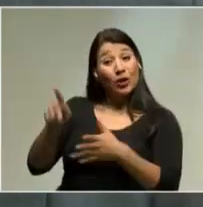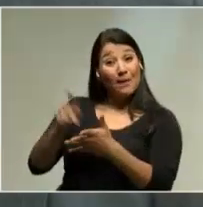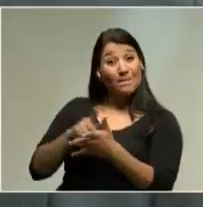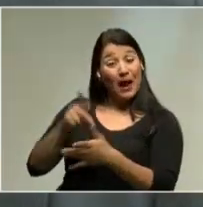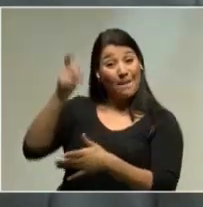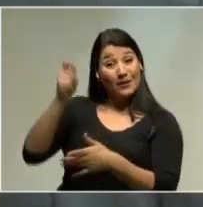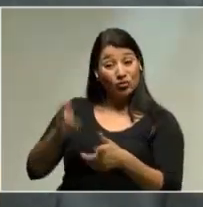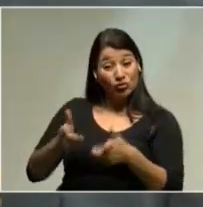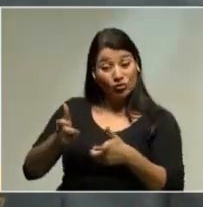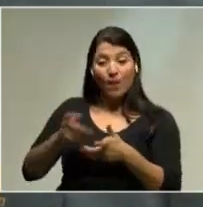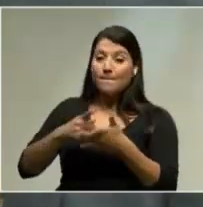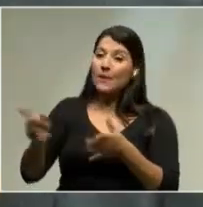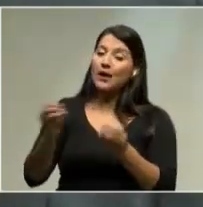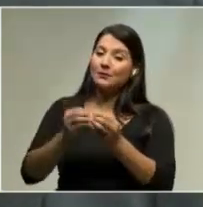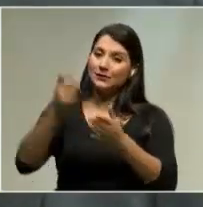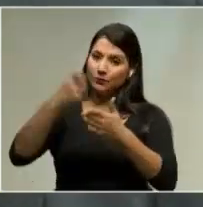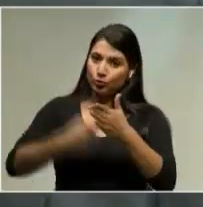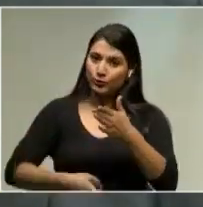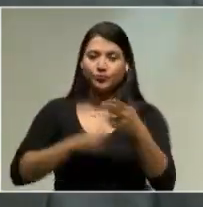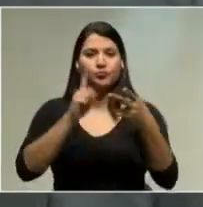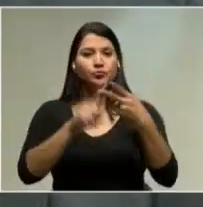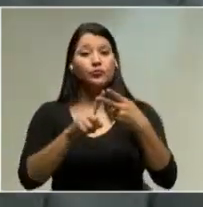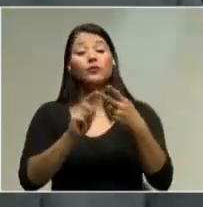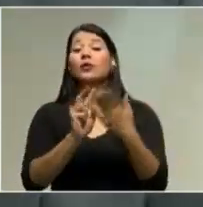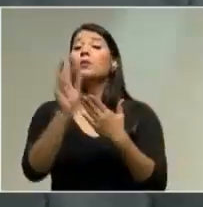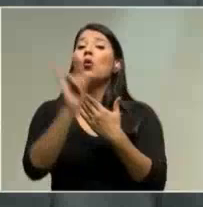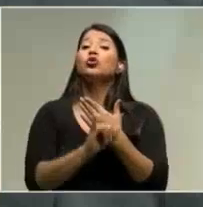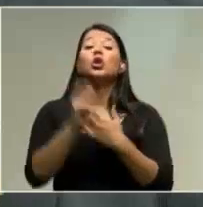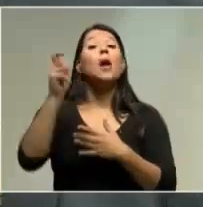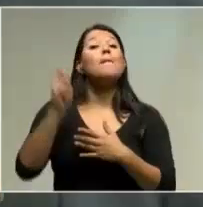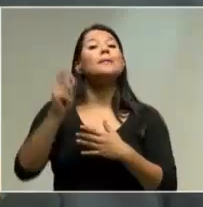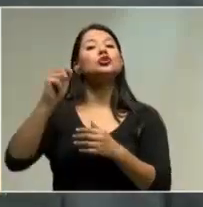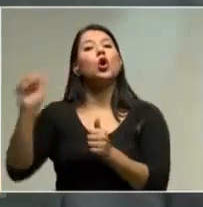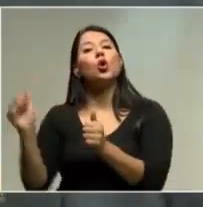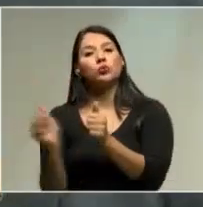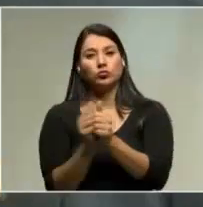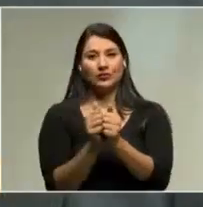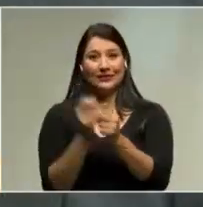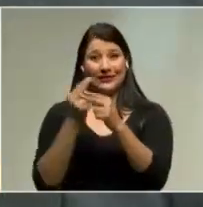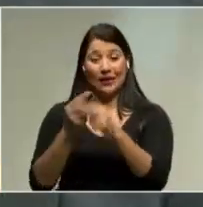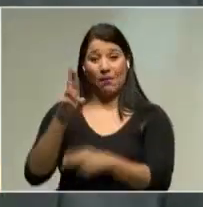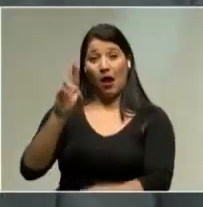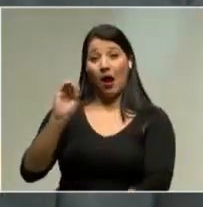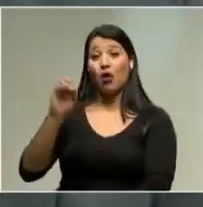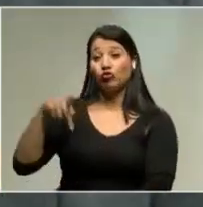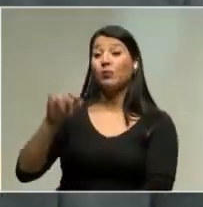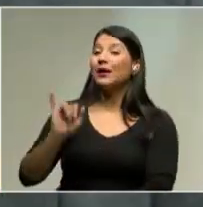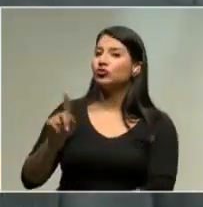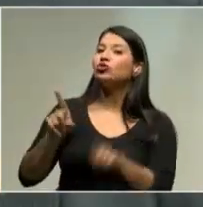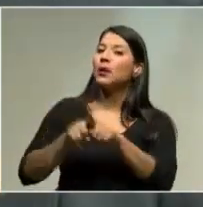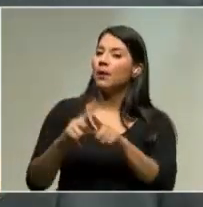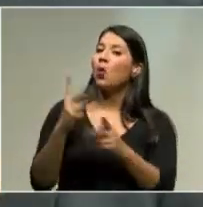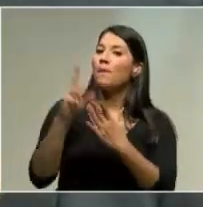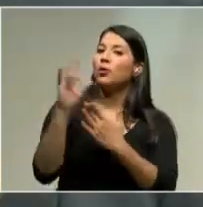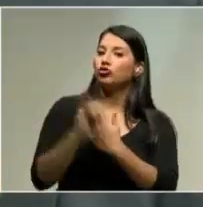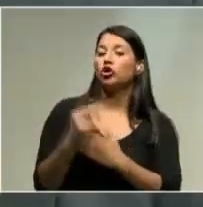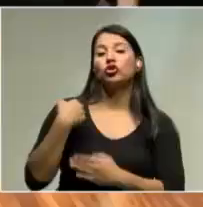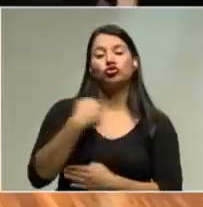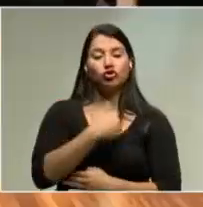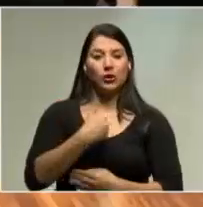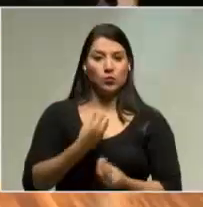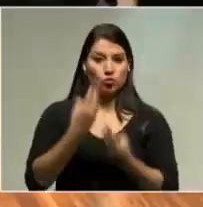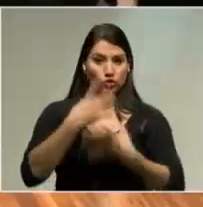proyecto de la pensión complementaria, conocida como el ROC, también es un proyecto que a nosotros nos